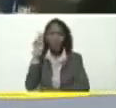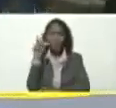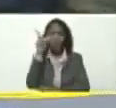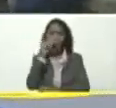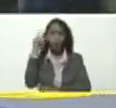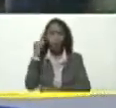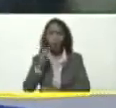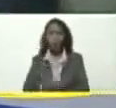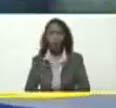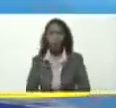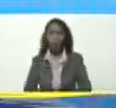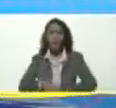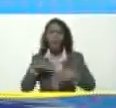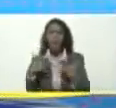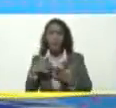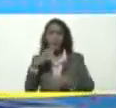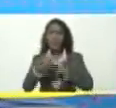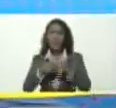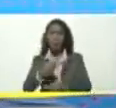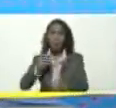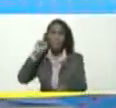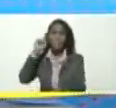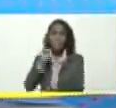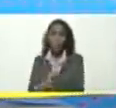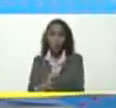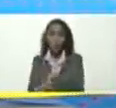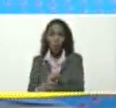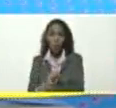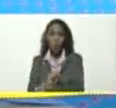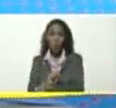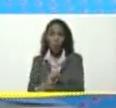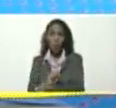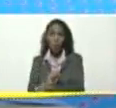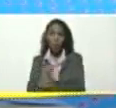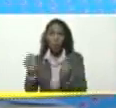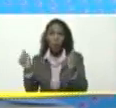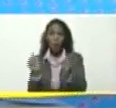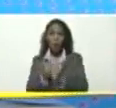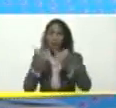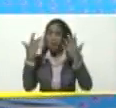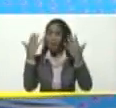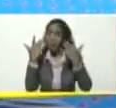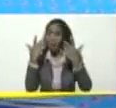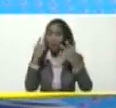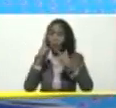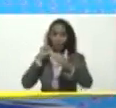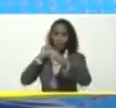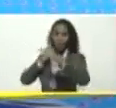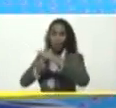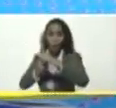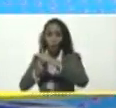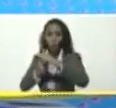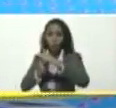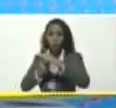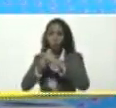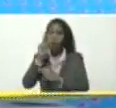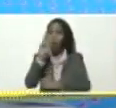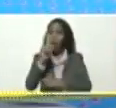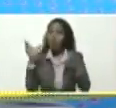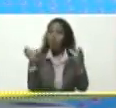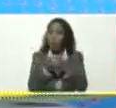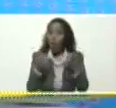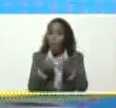venezolanas que fueron capturados con las manos en la masa un grupo